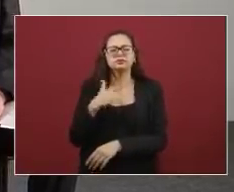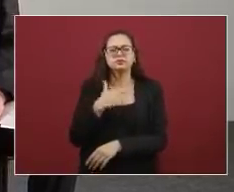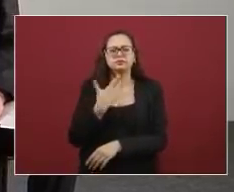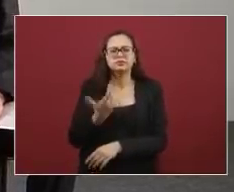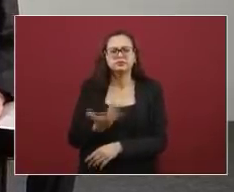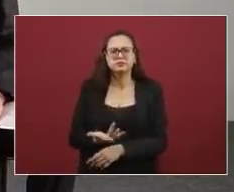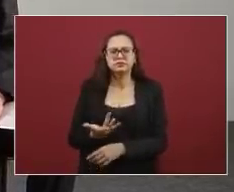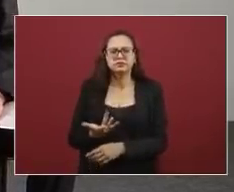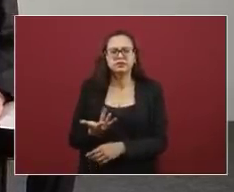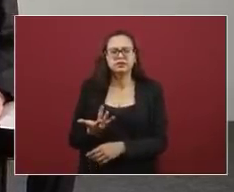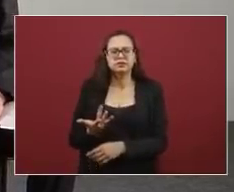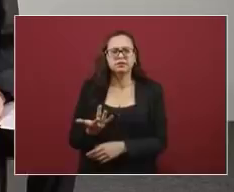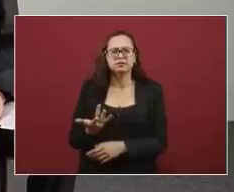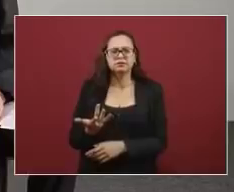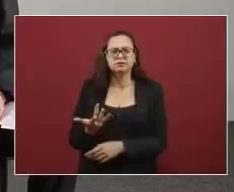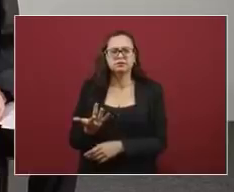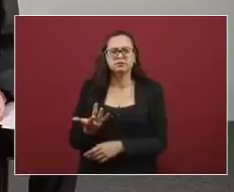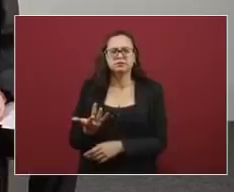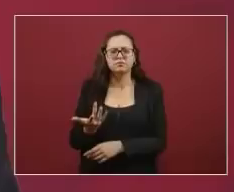los